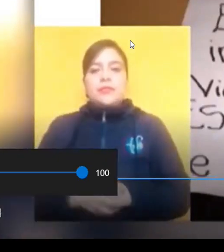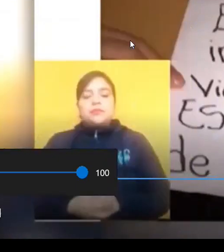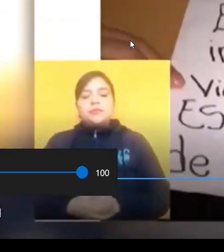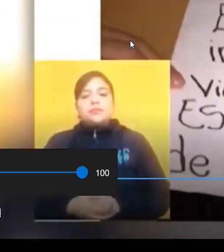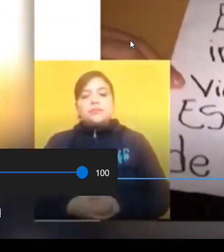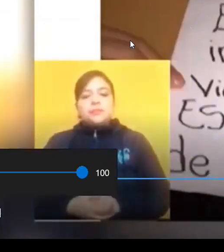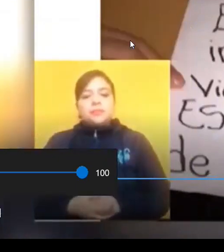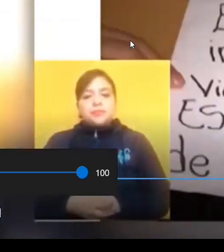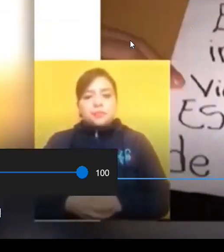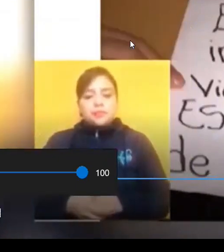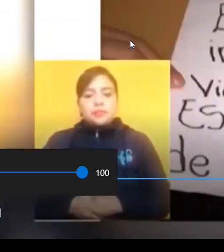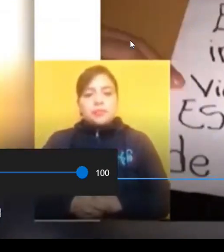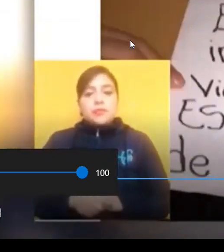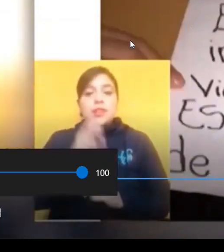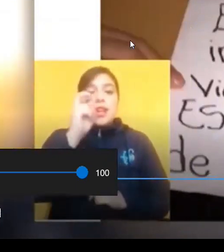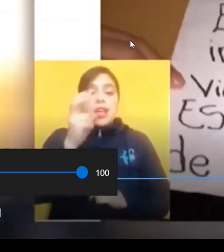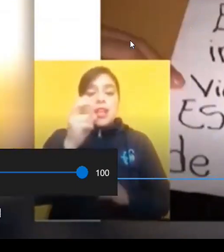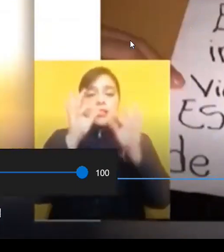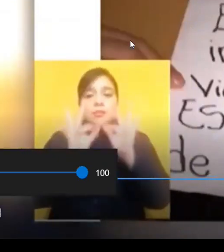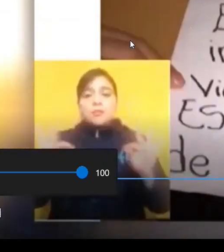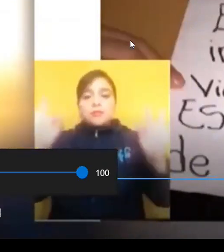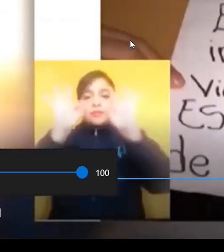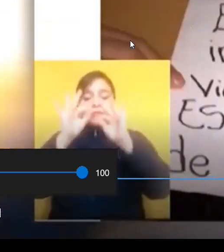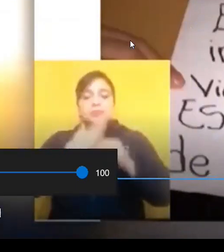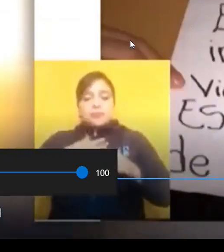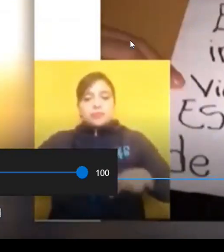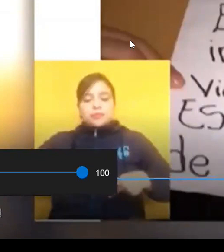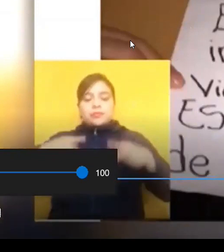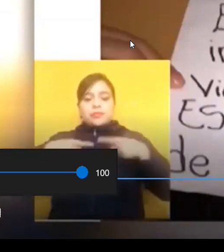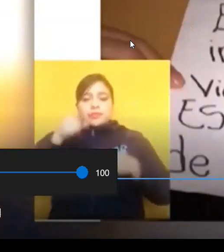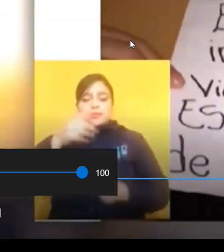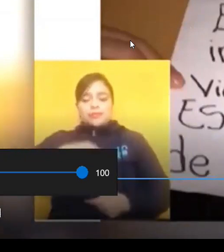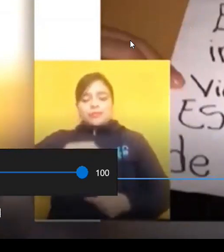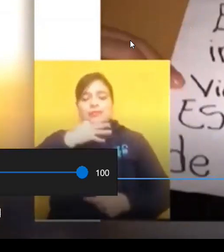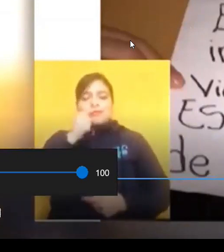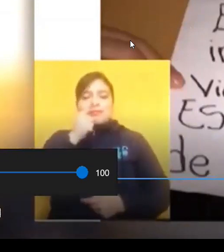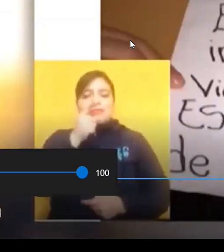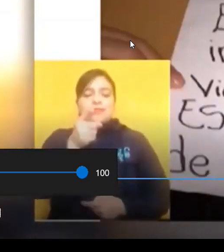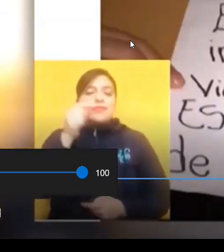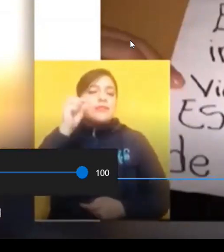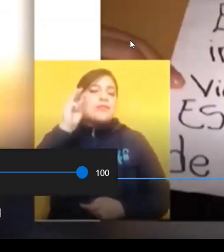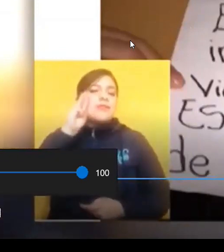Eres lo más importante de mi vida. Estoy orgullosa de ti, Minor.